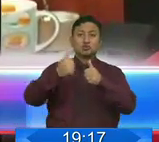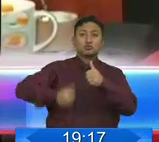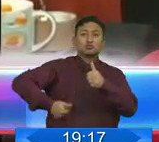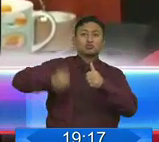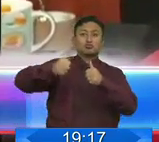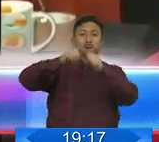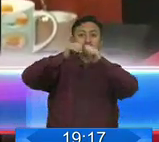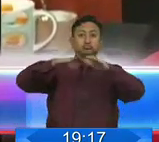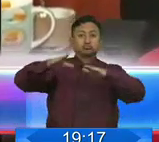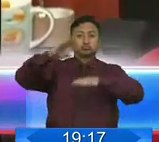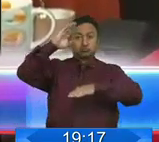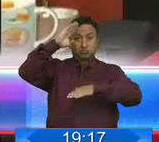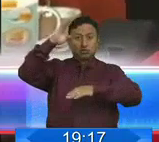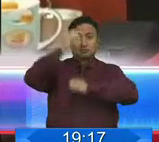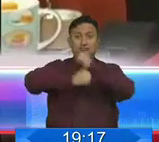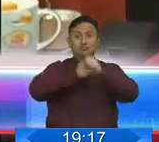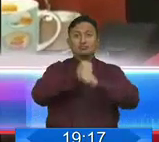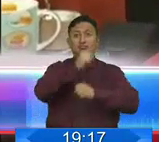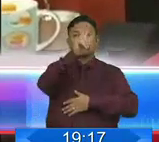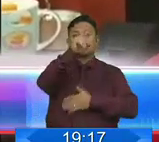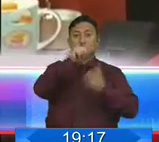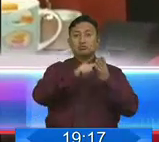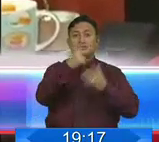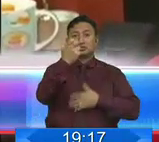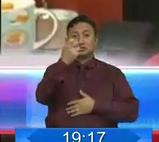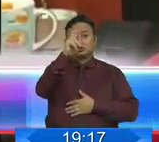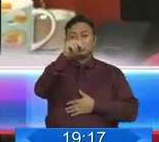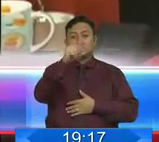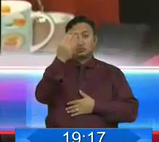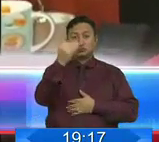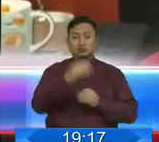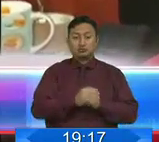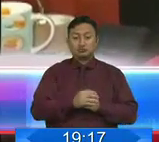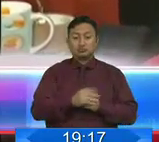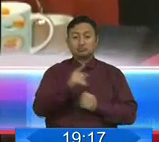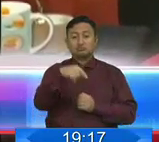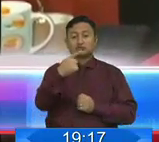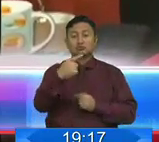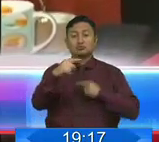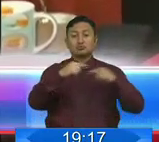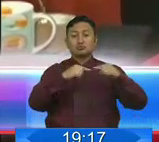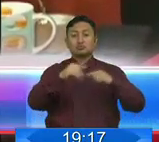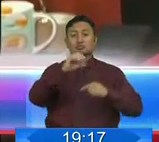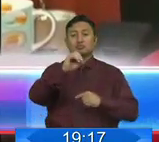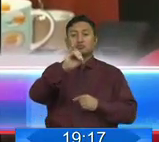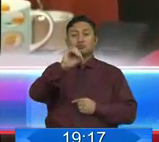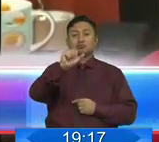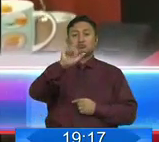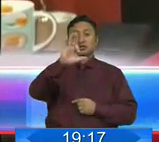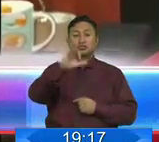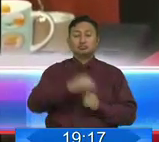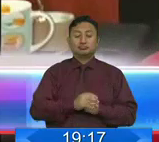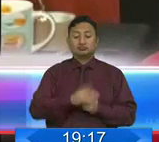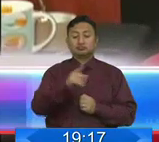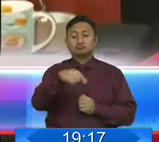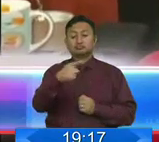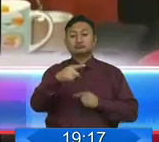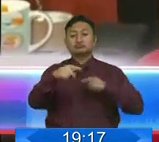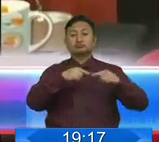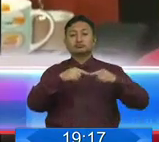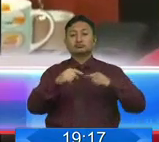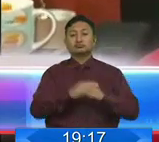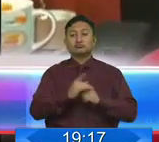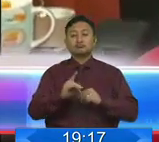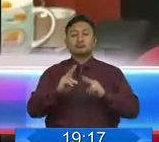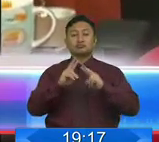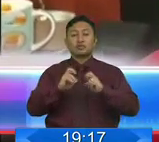Policía Nacional en el año 2013-2014. El siguiente era jefe de la OIA. Y el siguiente era jefe de la